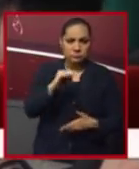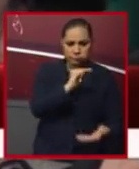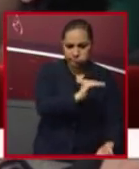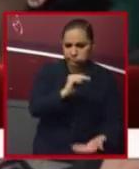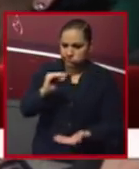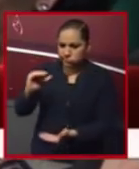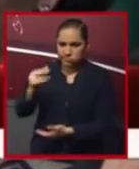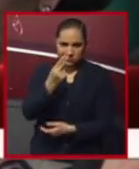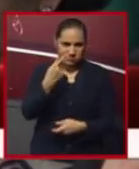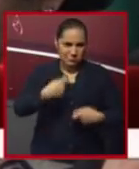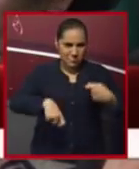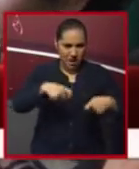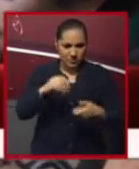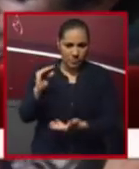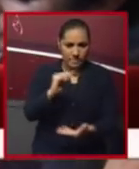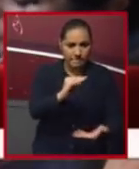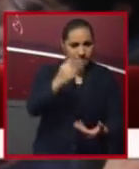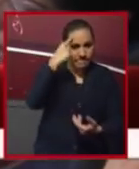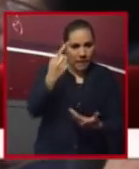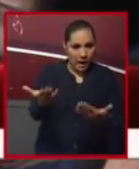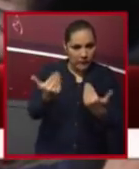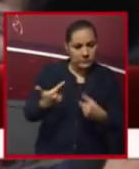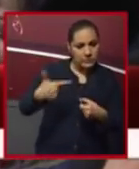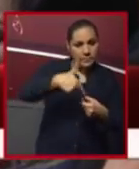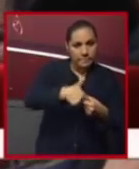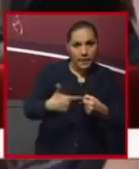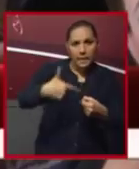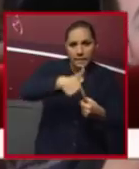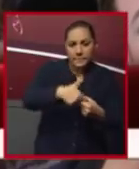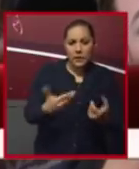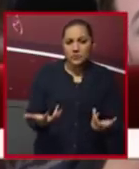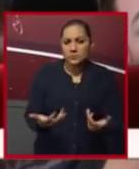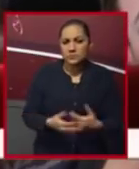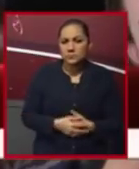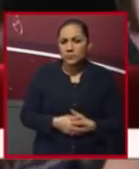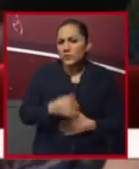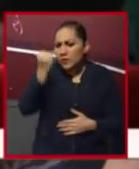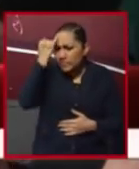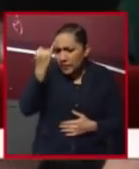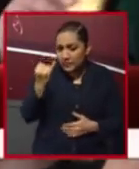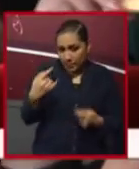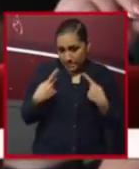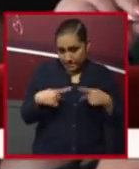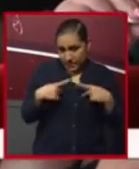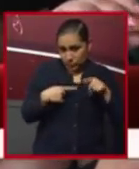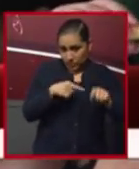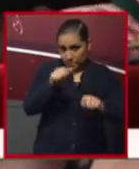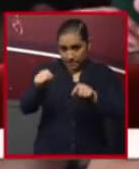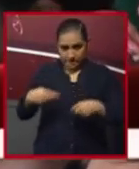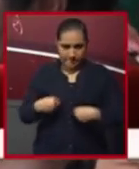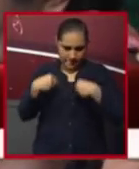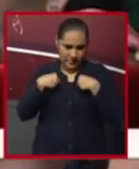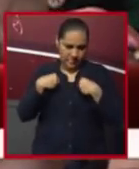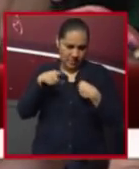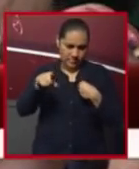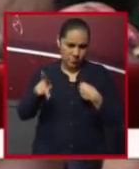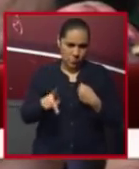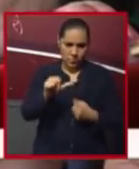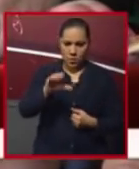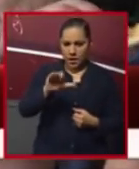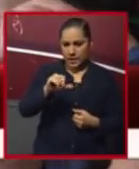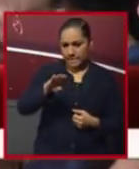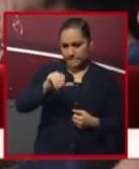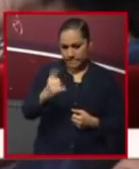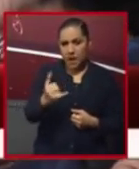salía. ¿De qué nos serviría apresar a esos pobladores de Acambay si no estamos